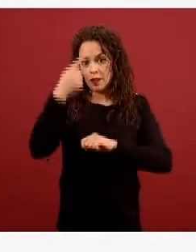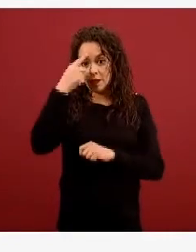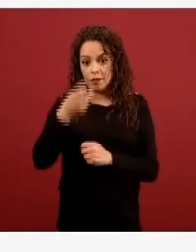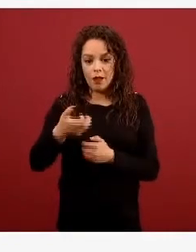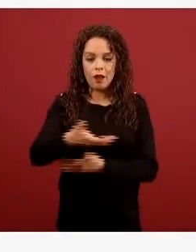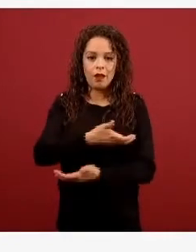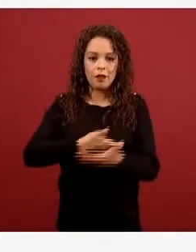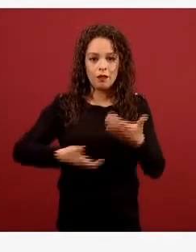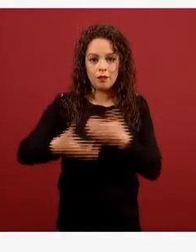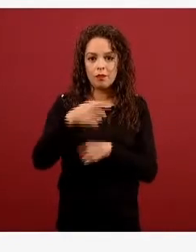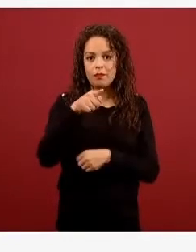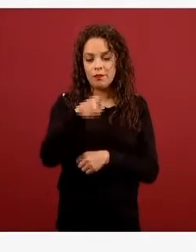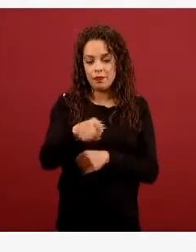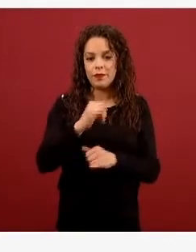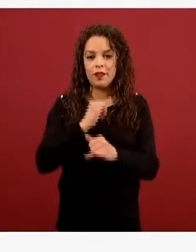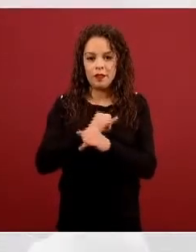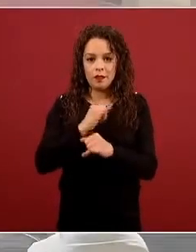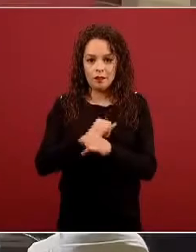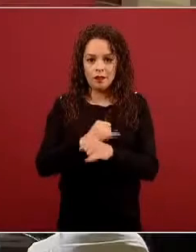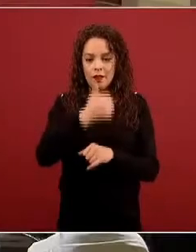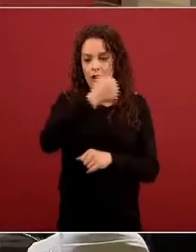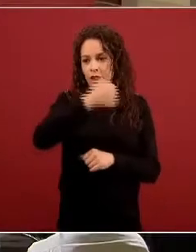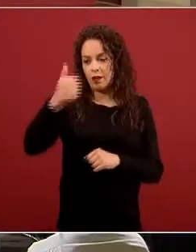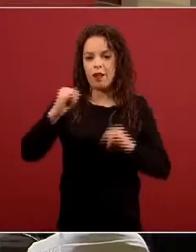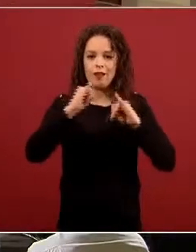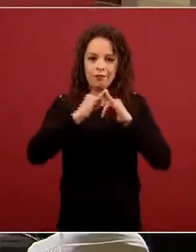sitio web de estas instituciones.